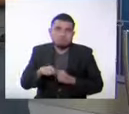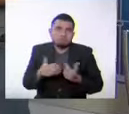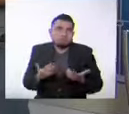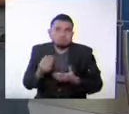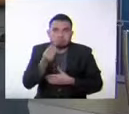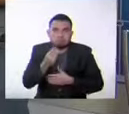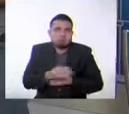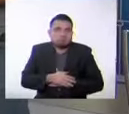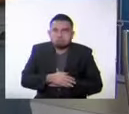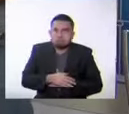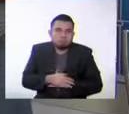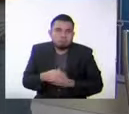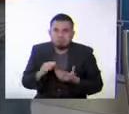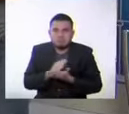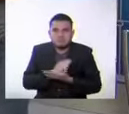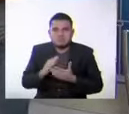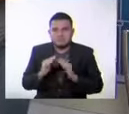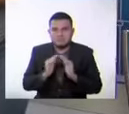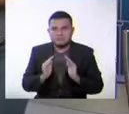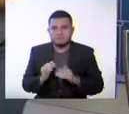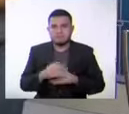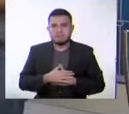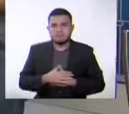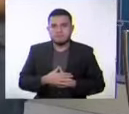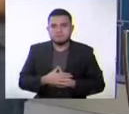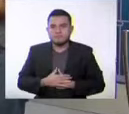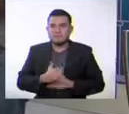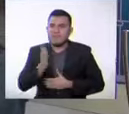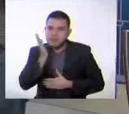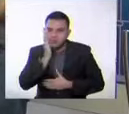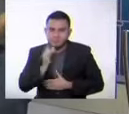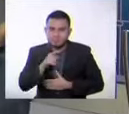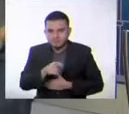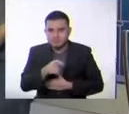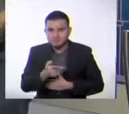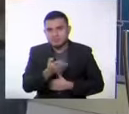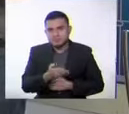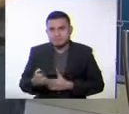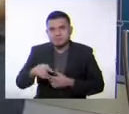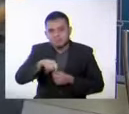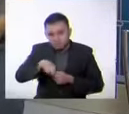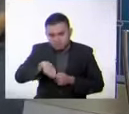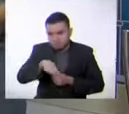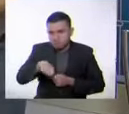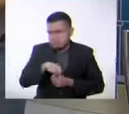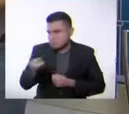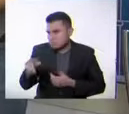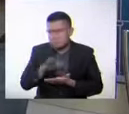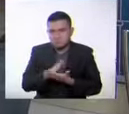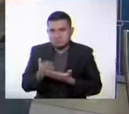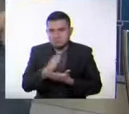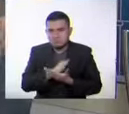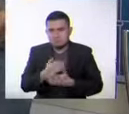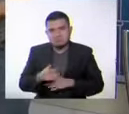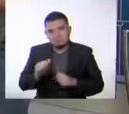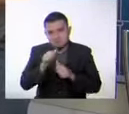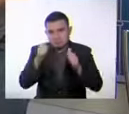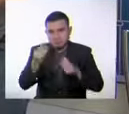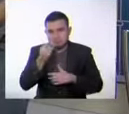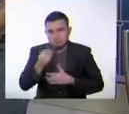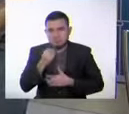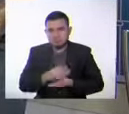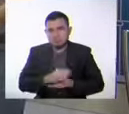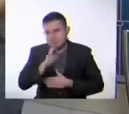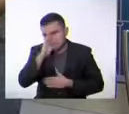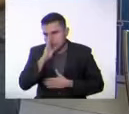comí porque no hay nadie en casa. No, yo soy de los que mamá me dice, ahí hay cosas para que hagas, prepárate tu desayuno o tu almuerzo.